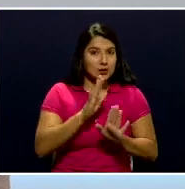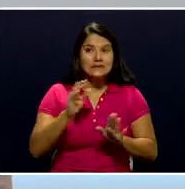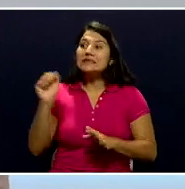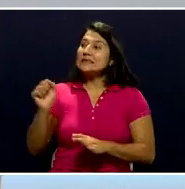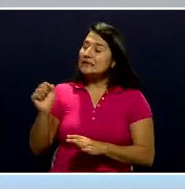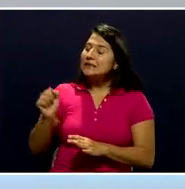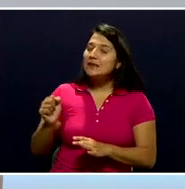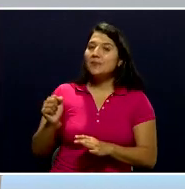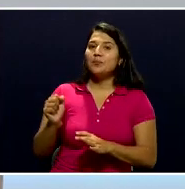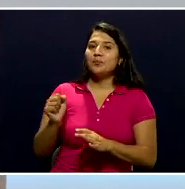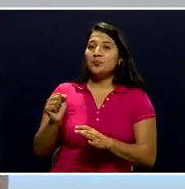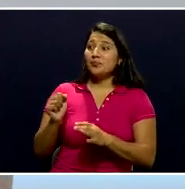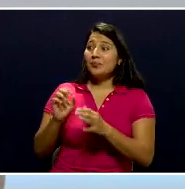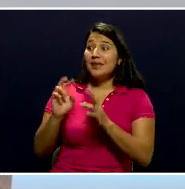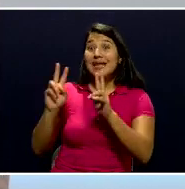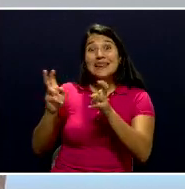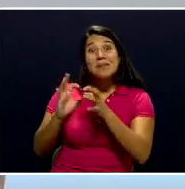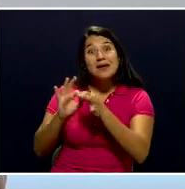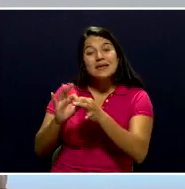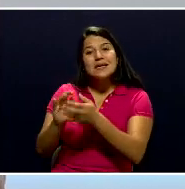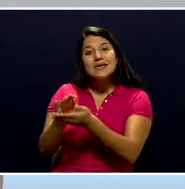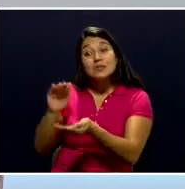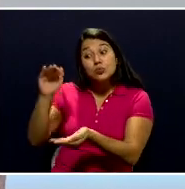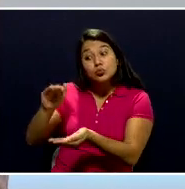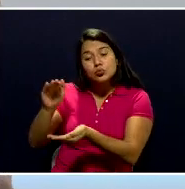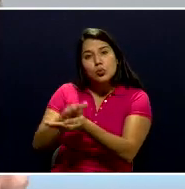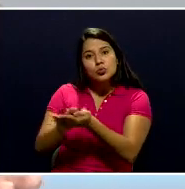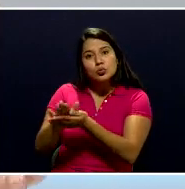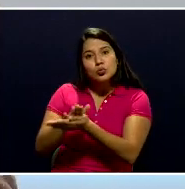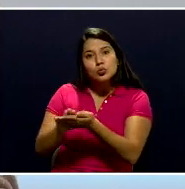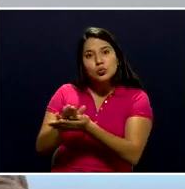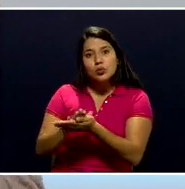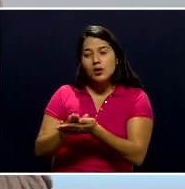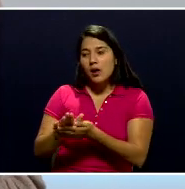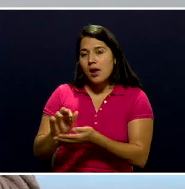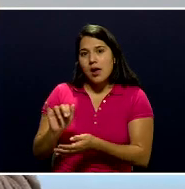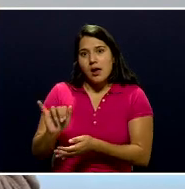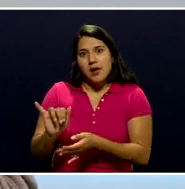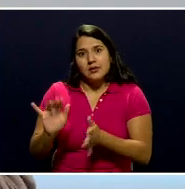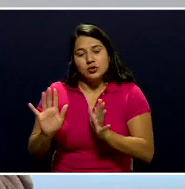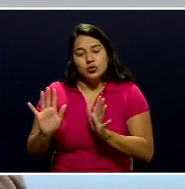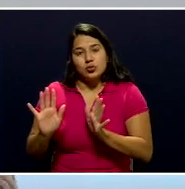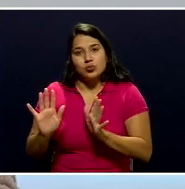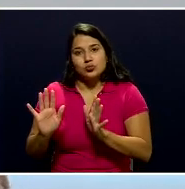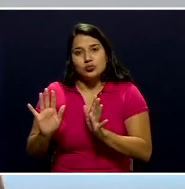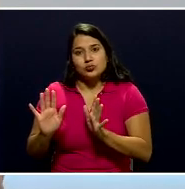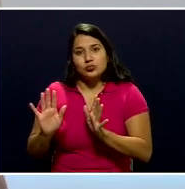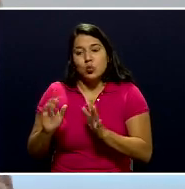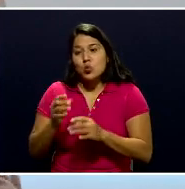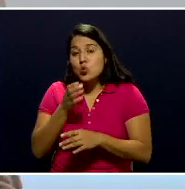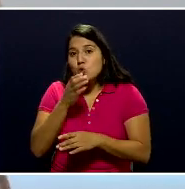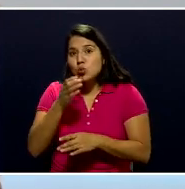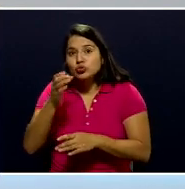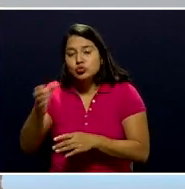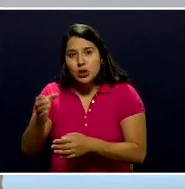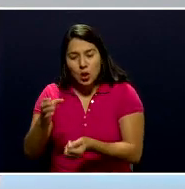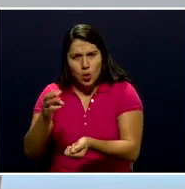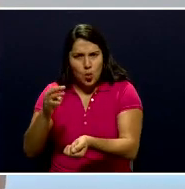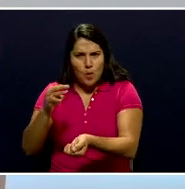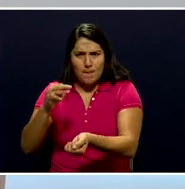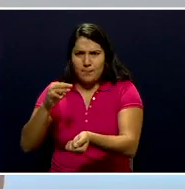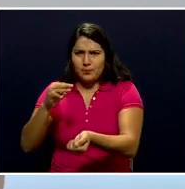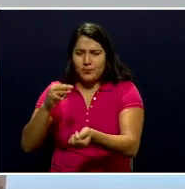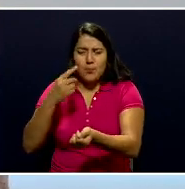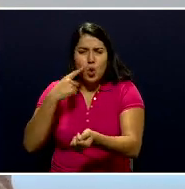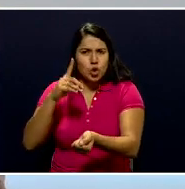tema del lavado de manos, por ejemplo. El lavado de manos es una de las revoluciones médicas del siglo XIX, principios